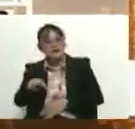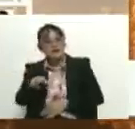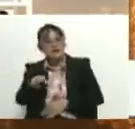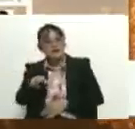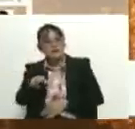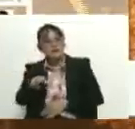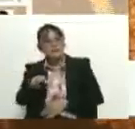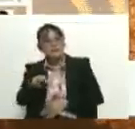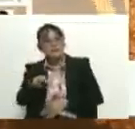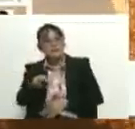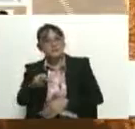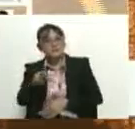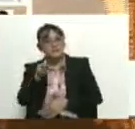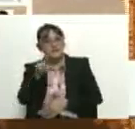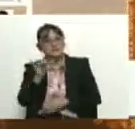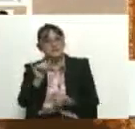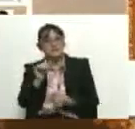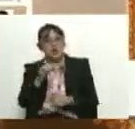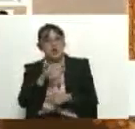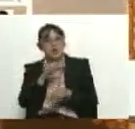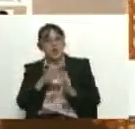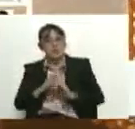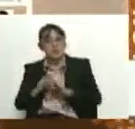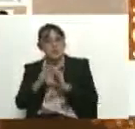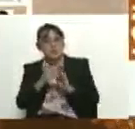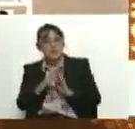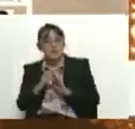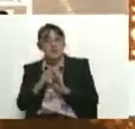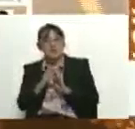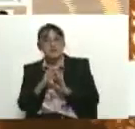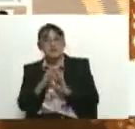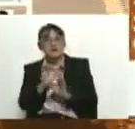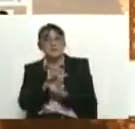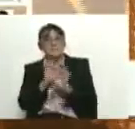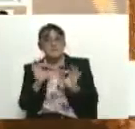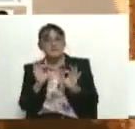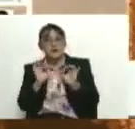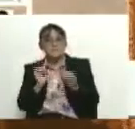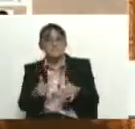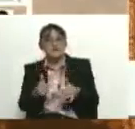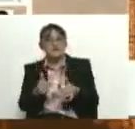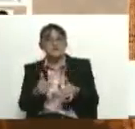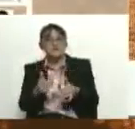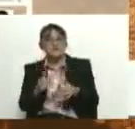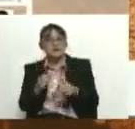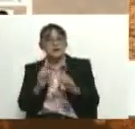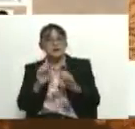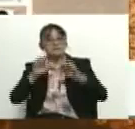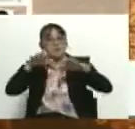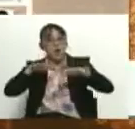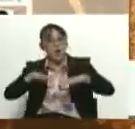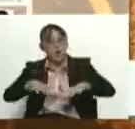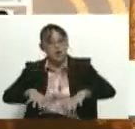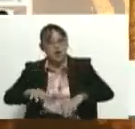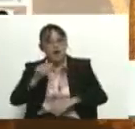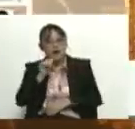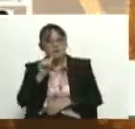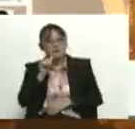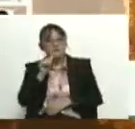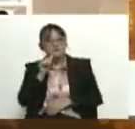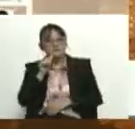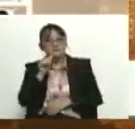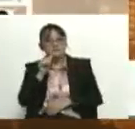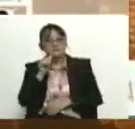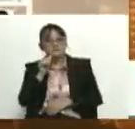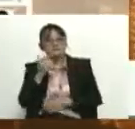y estas comunidades estos Pescadores especialistas no comienzan una vez que bajen las aguas a poder tener